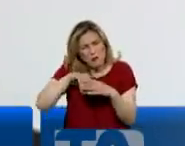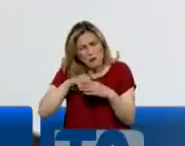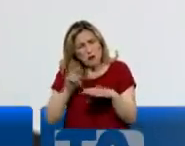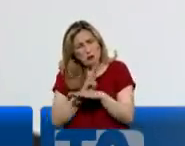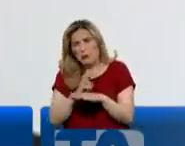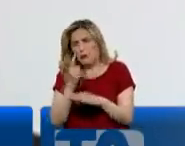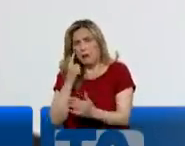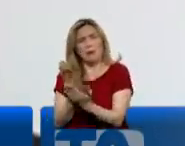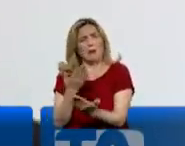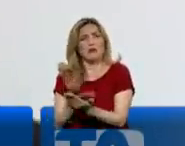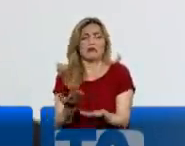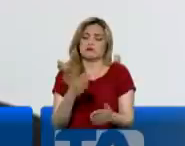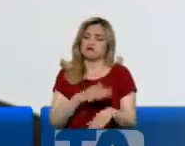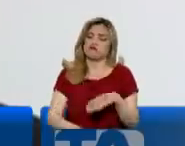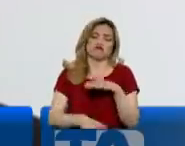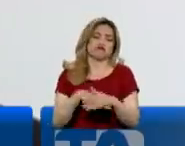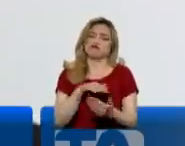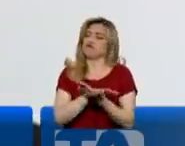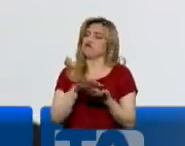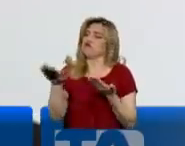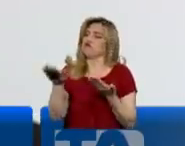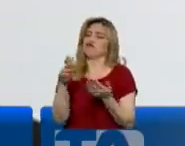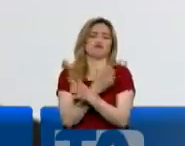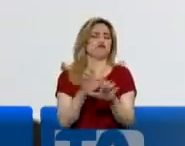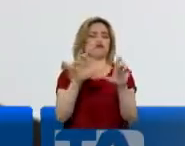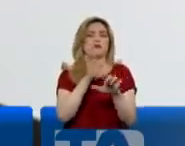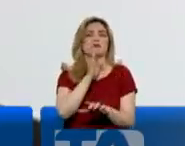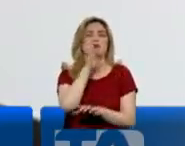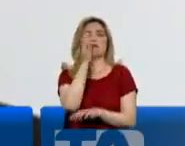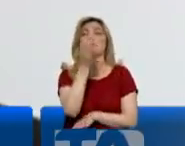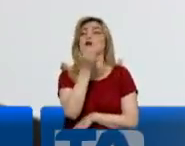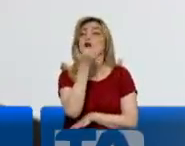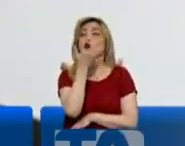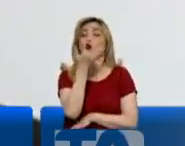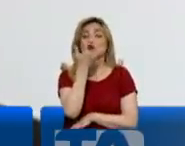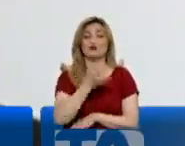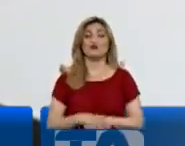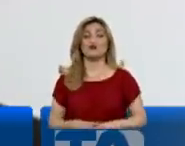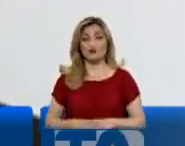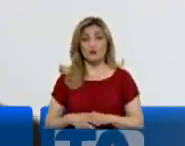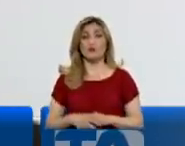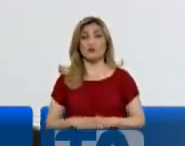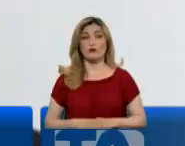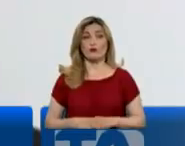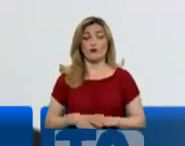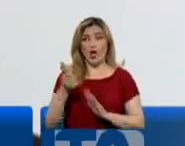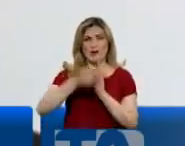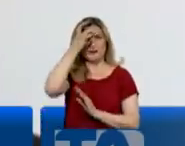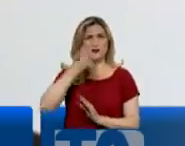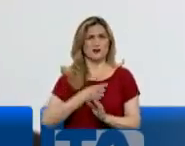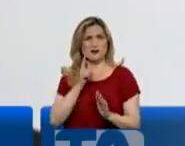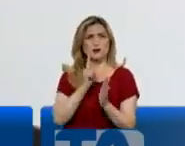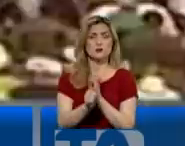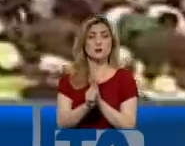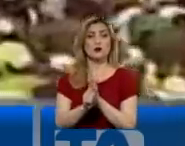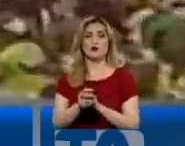ratificar la inocencia de todos los involucrados siempre fue un error y apresuramiento del formulado cargos por